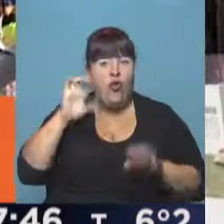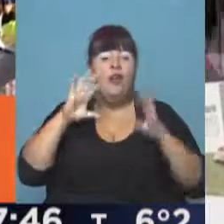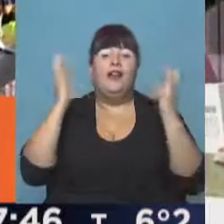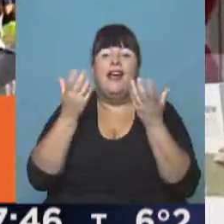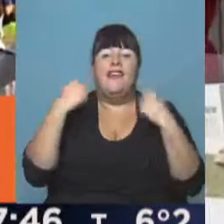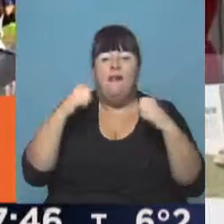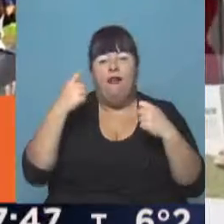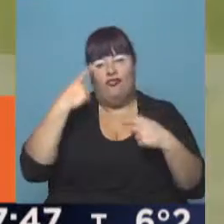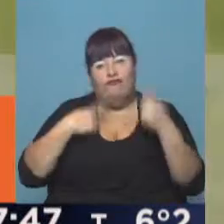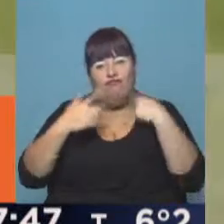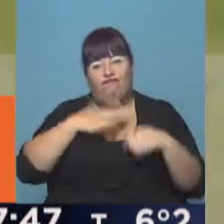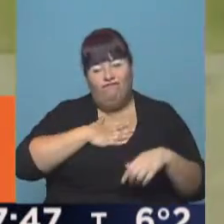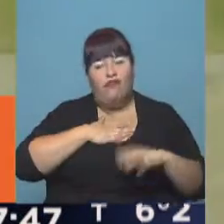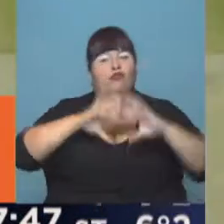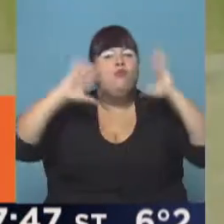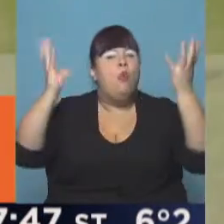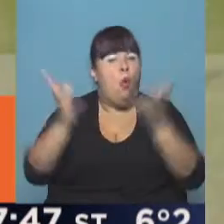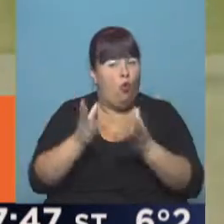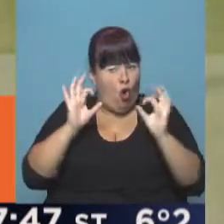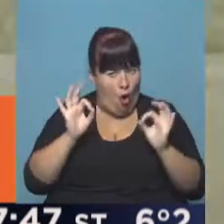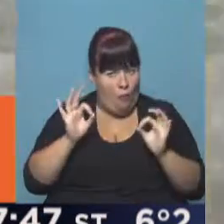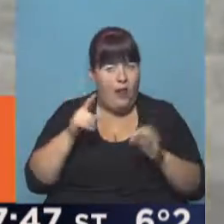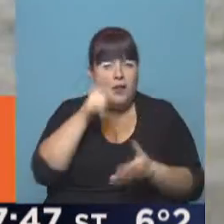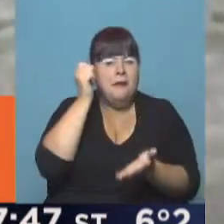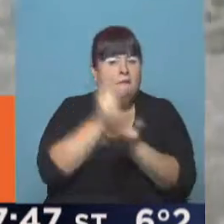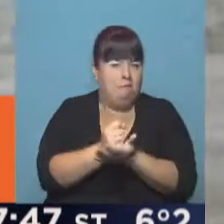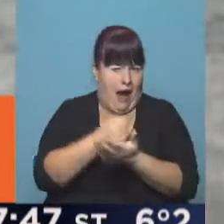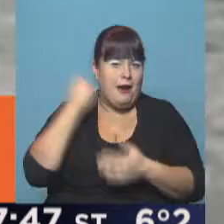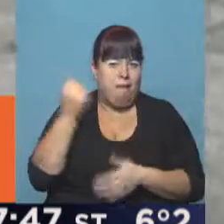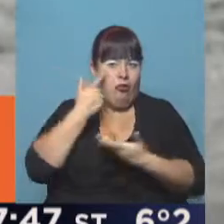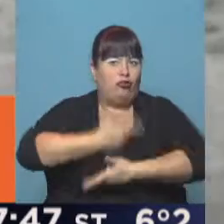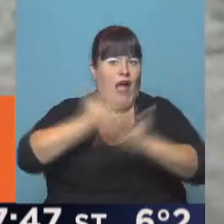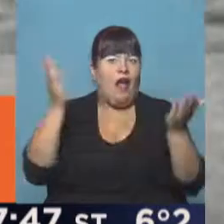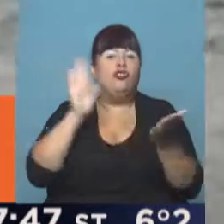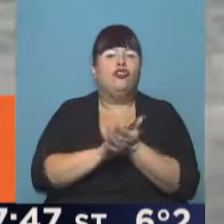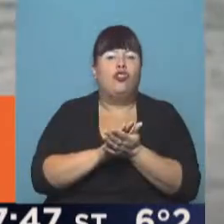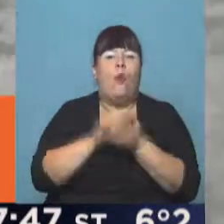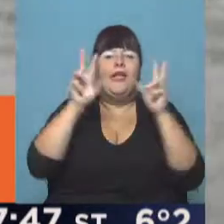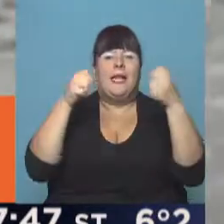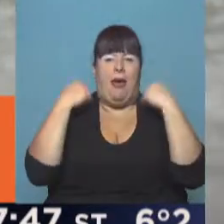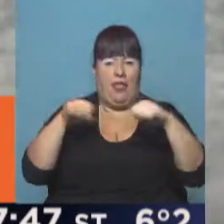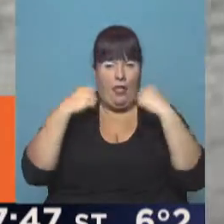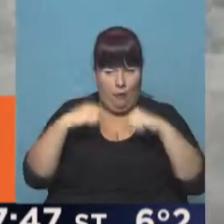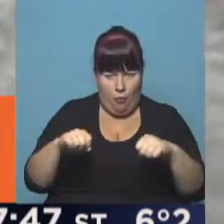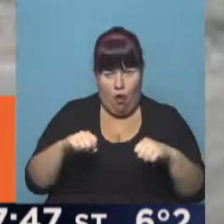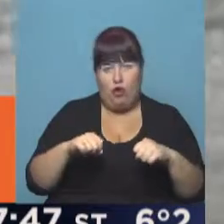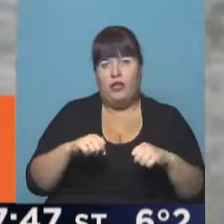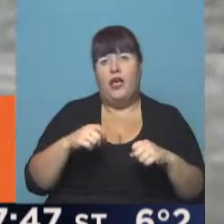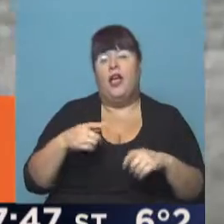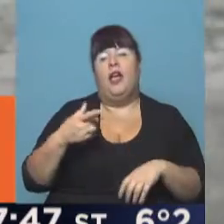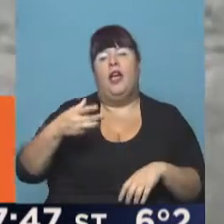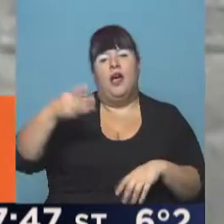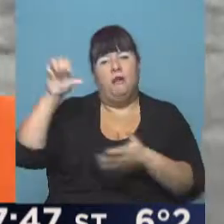del deporte lo es ahora el mundo entero es ha dejado secuelas importantes en lo que tiene que ver en materia deportiva en varias